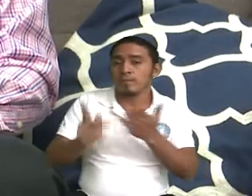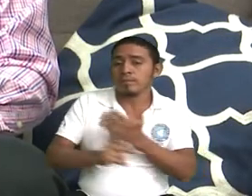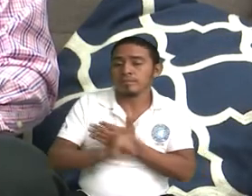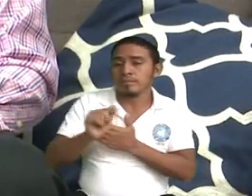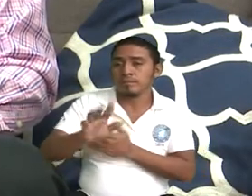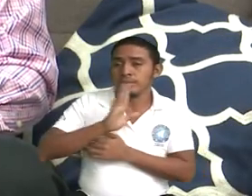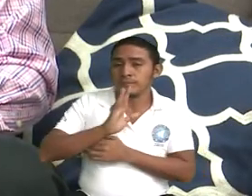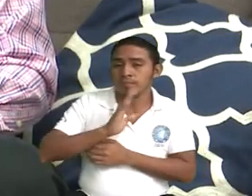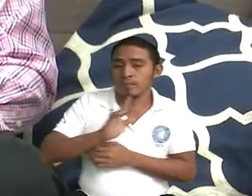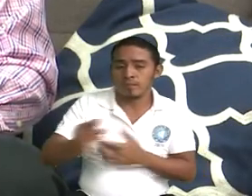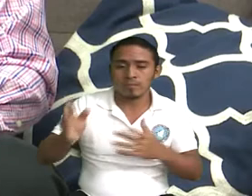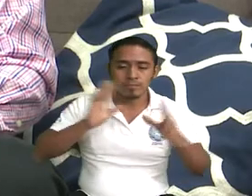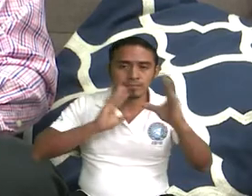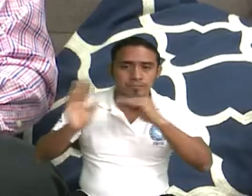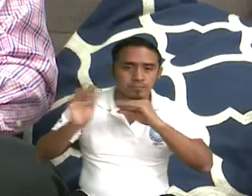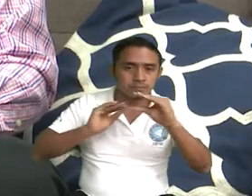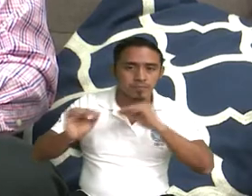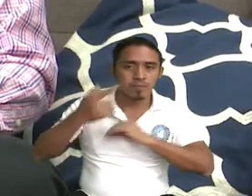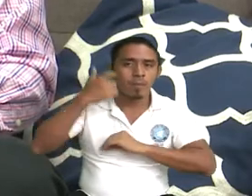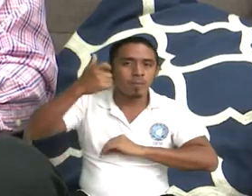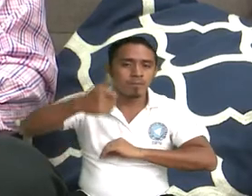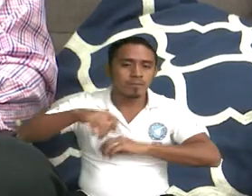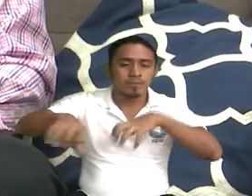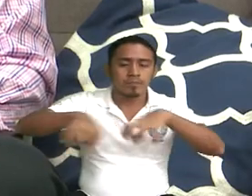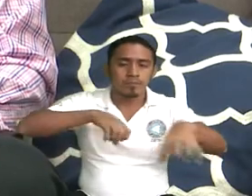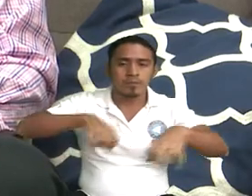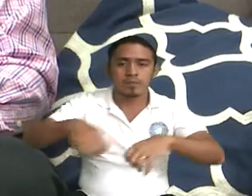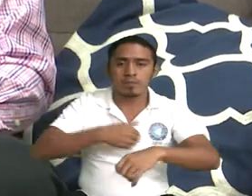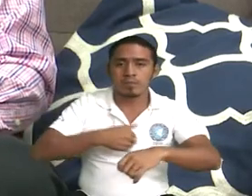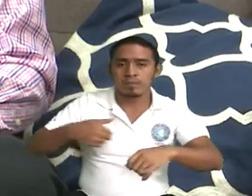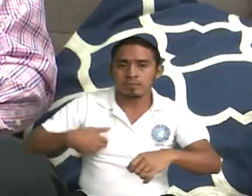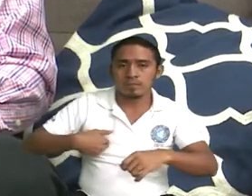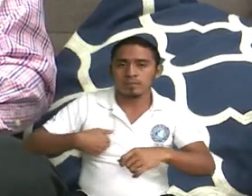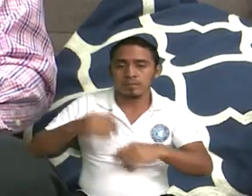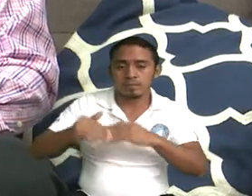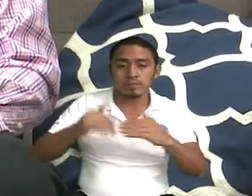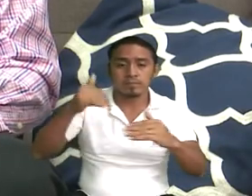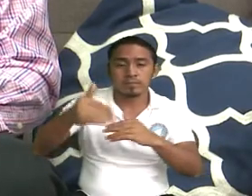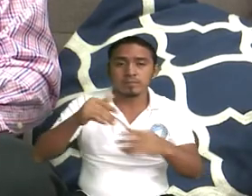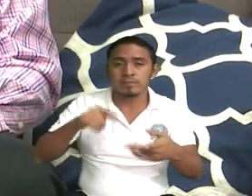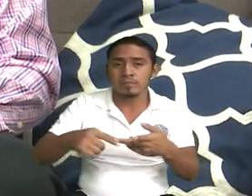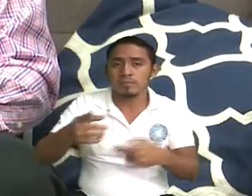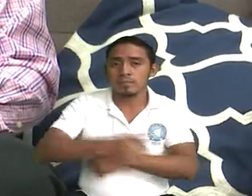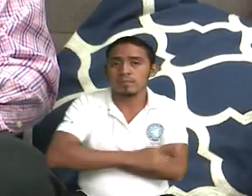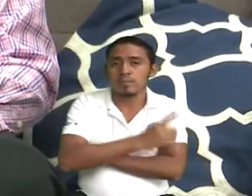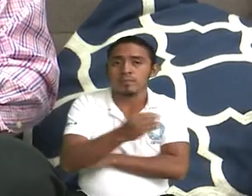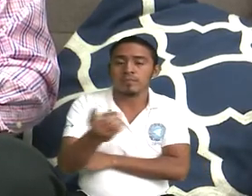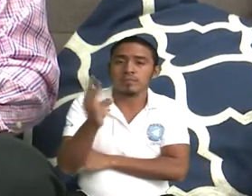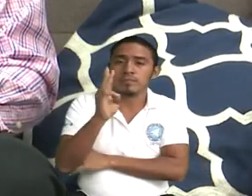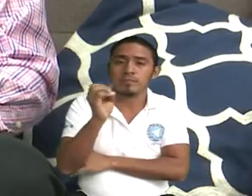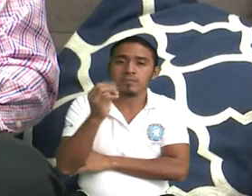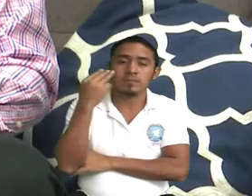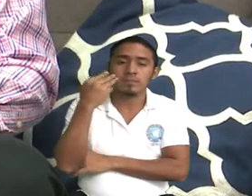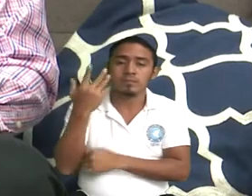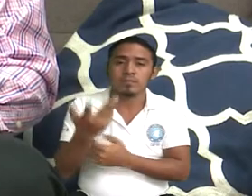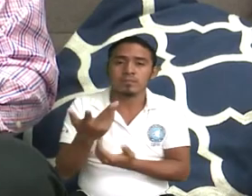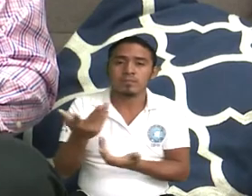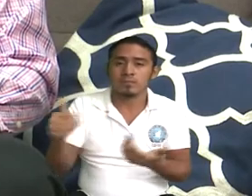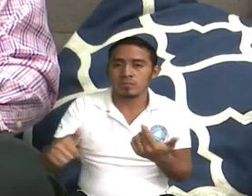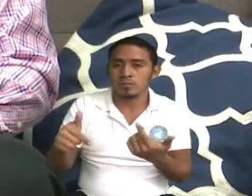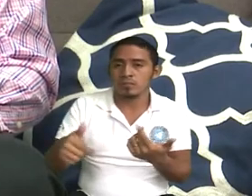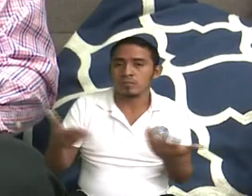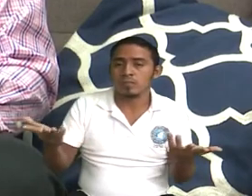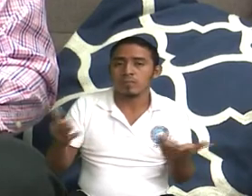el Parlamento estamos conversando y conociendo las actividades realizadas y por realizarse de cara al día 30 de mayo, un día como